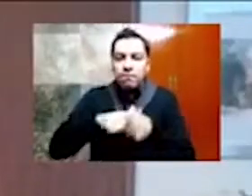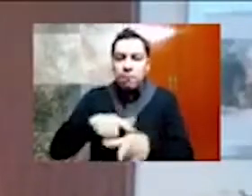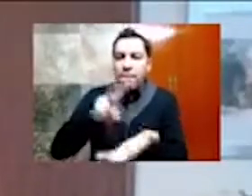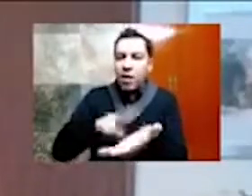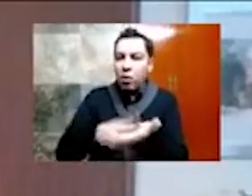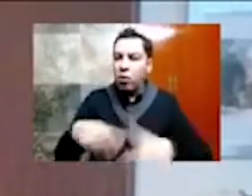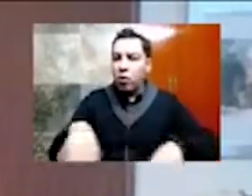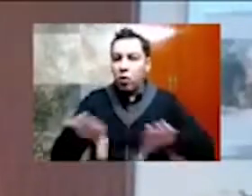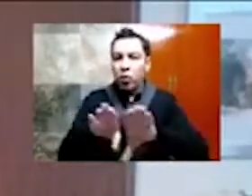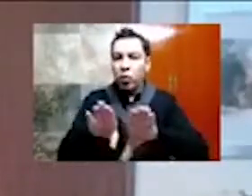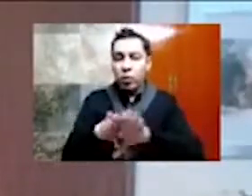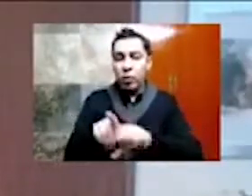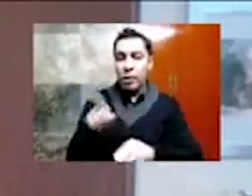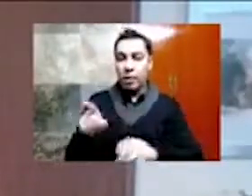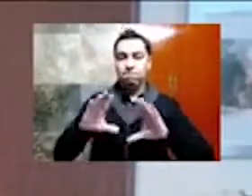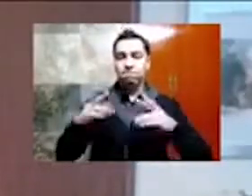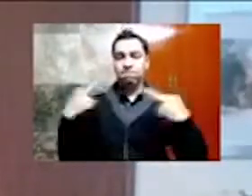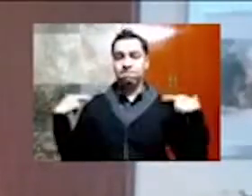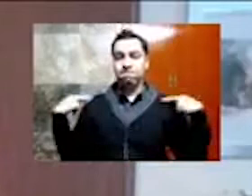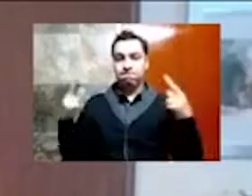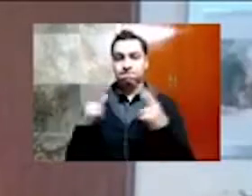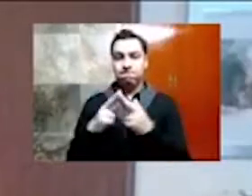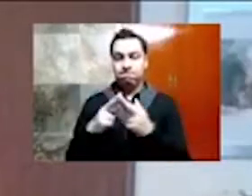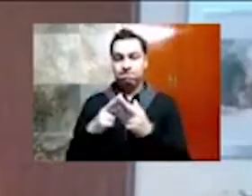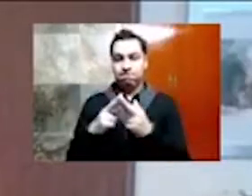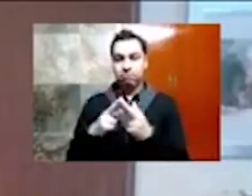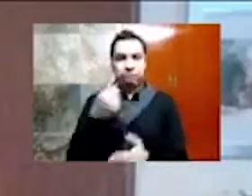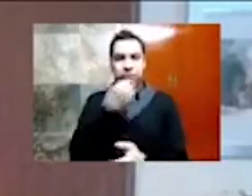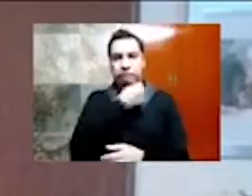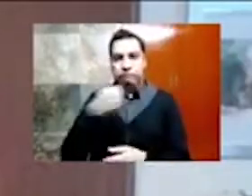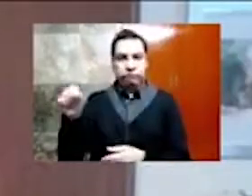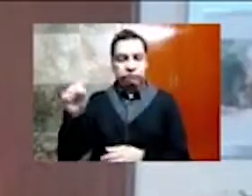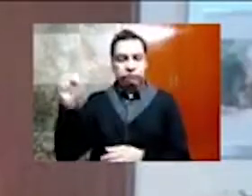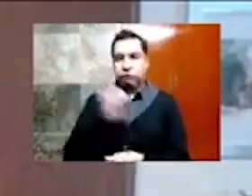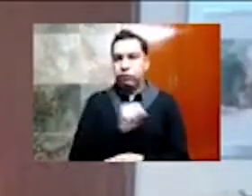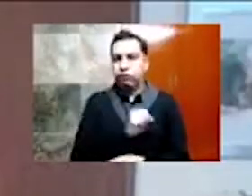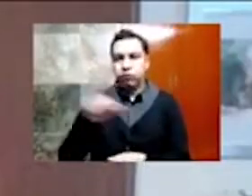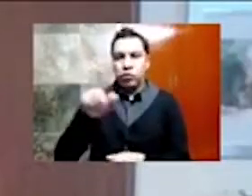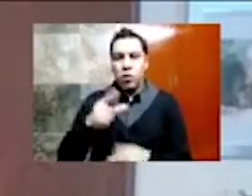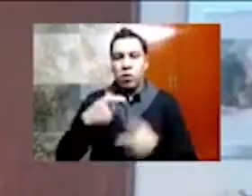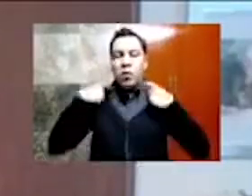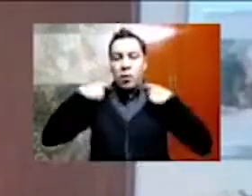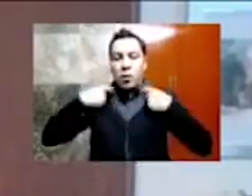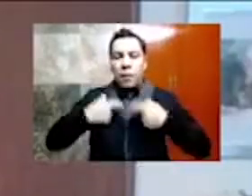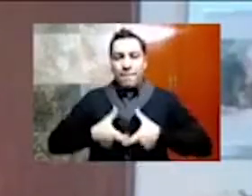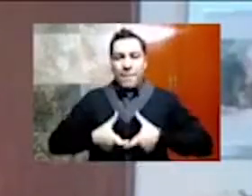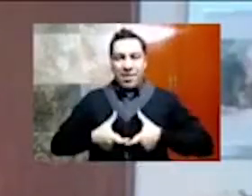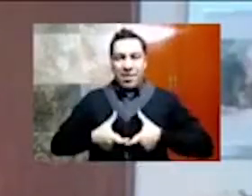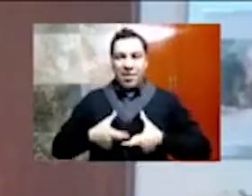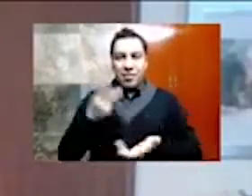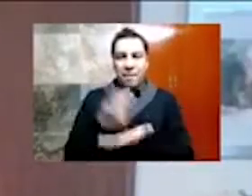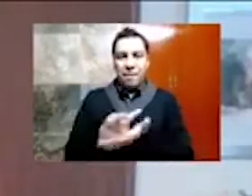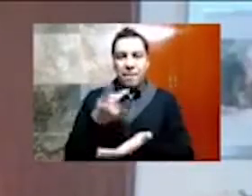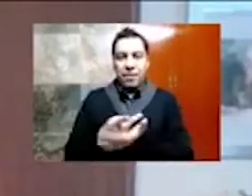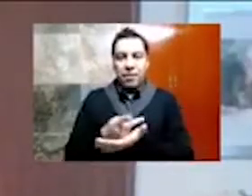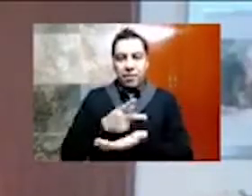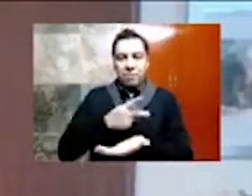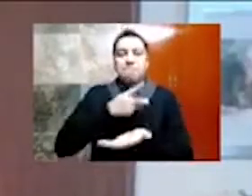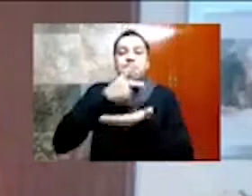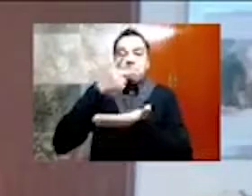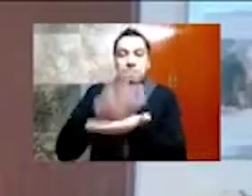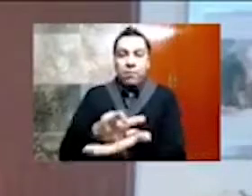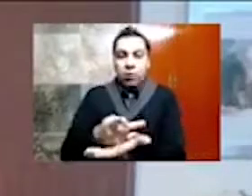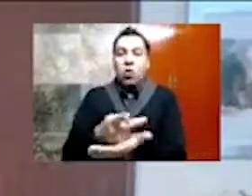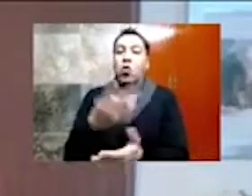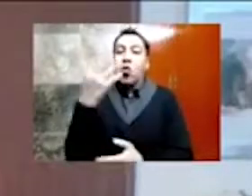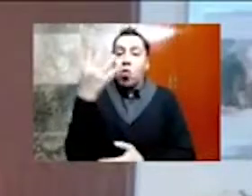sido galardonada con 18 medallas de plata de primer lugar y 9 menciones en el certamen Gustavo Vaz Prada, en